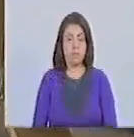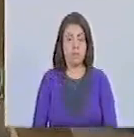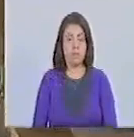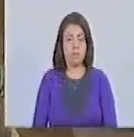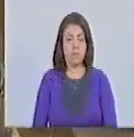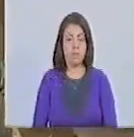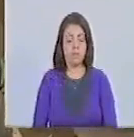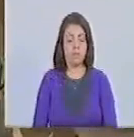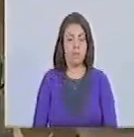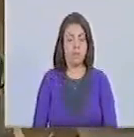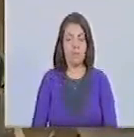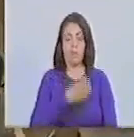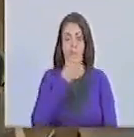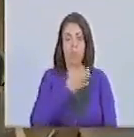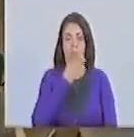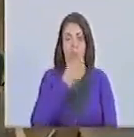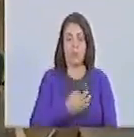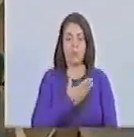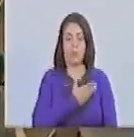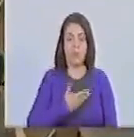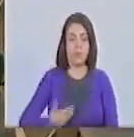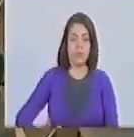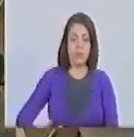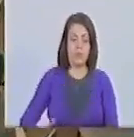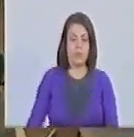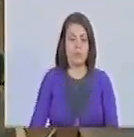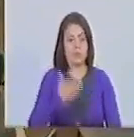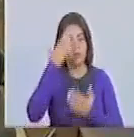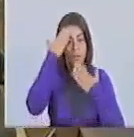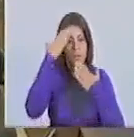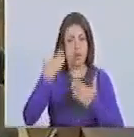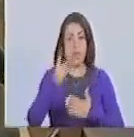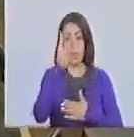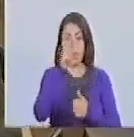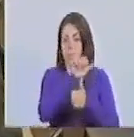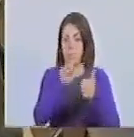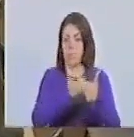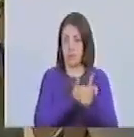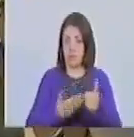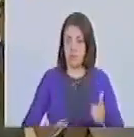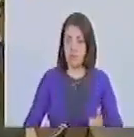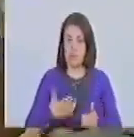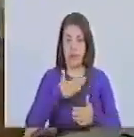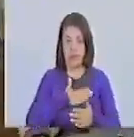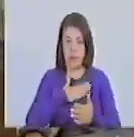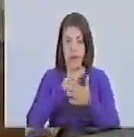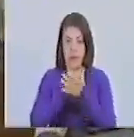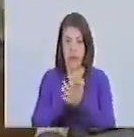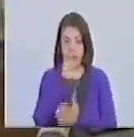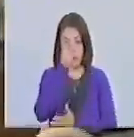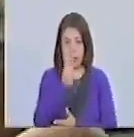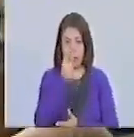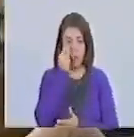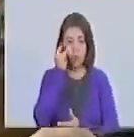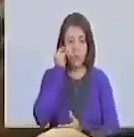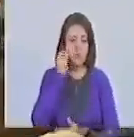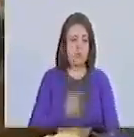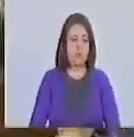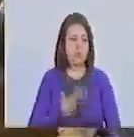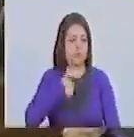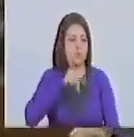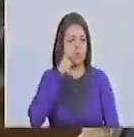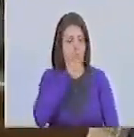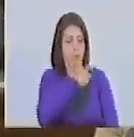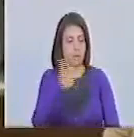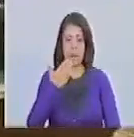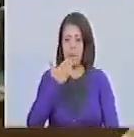Sí, muy buenas tardes ya, presidente. Saludos al primer vicepresidente, a mis colegas diputados y diputadas. A nuestro